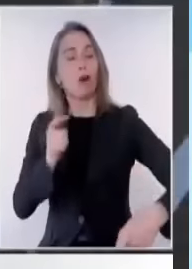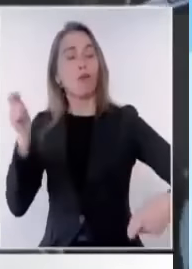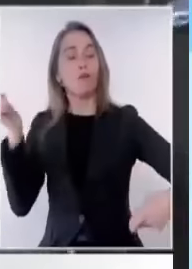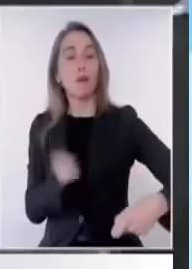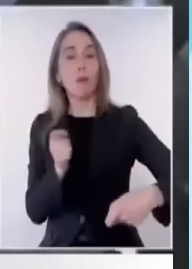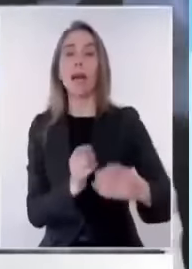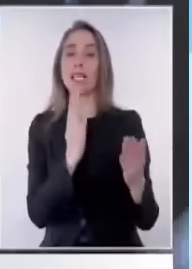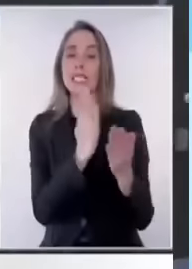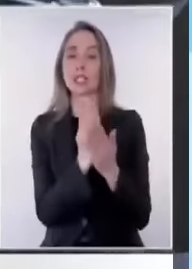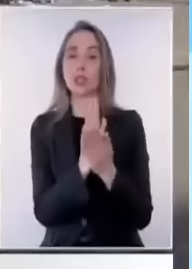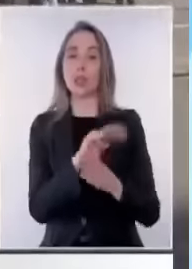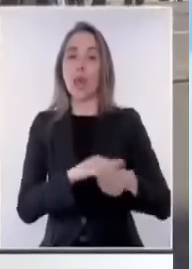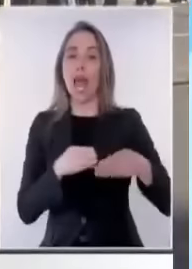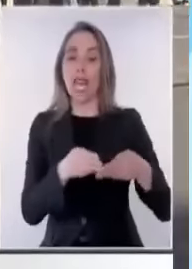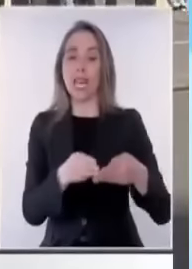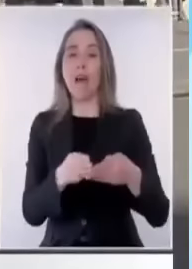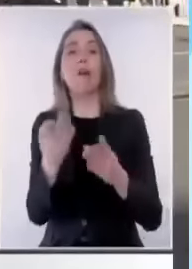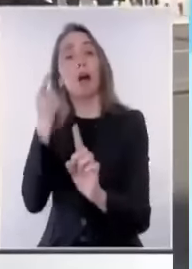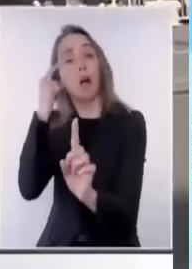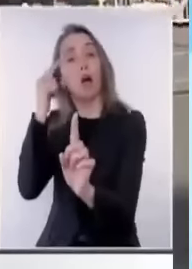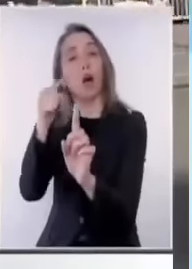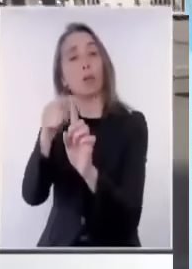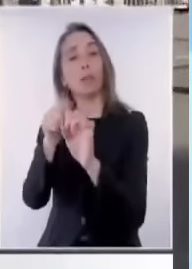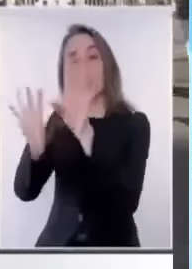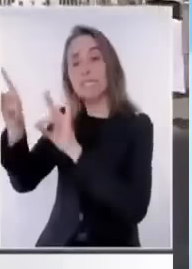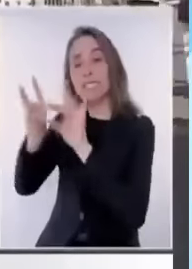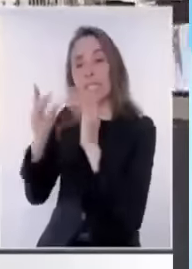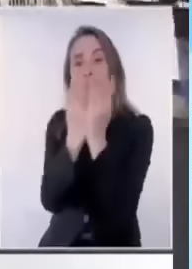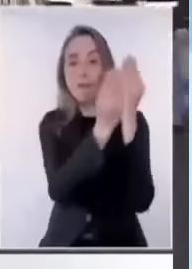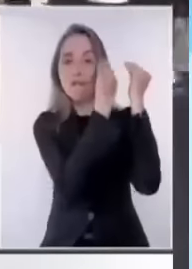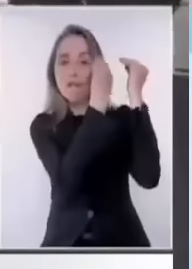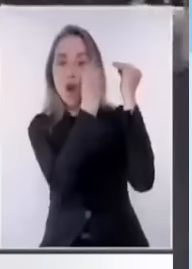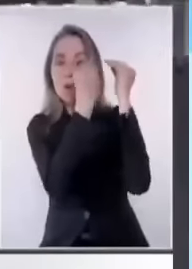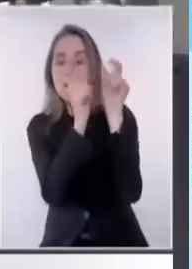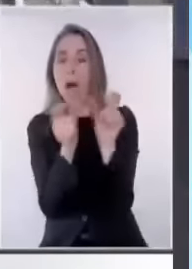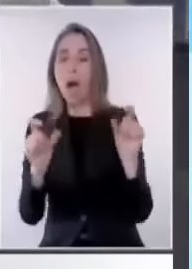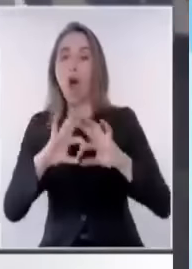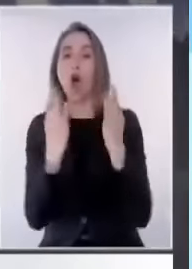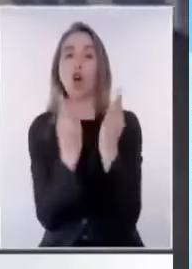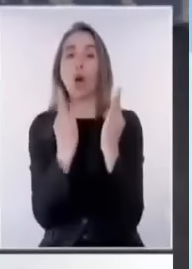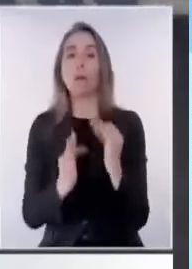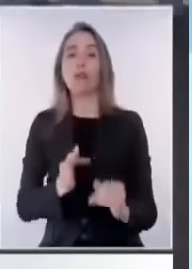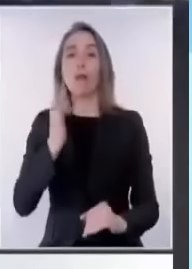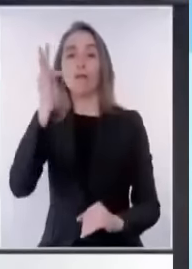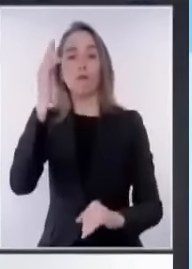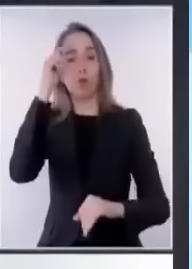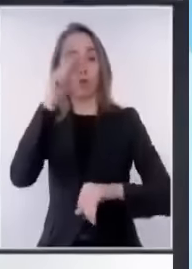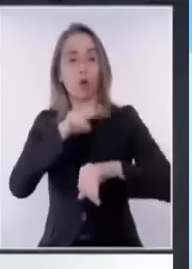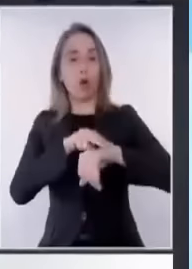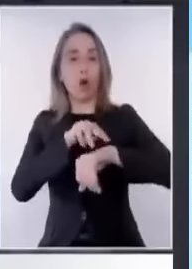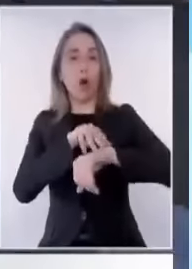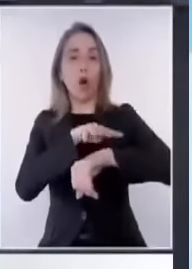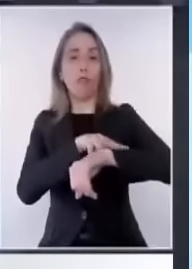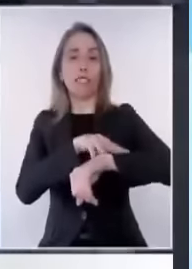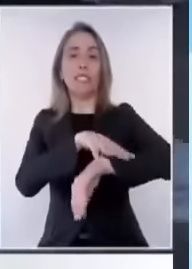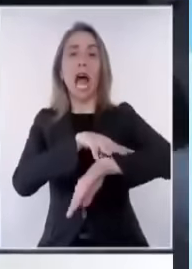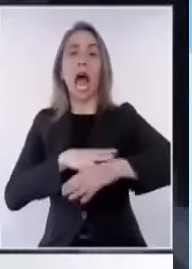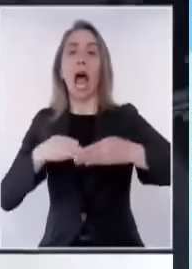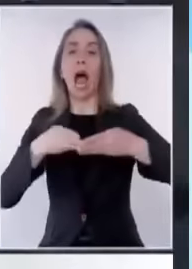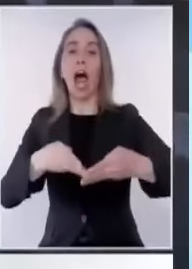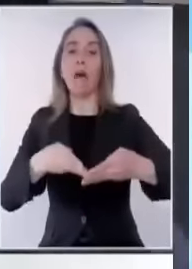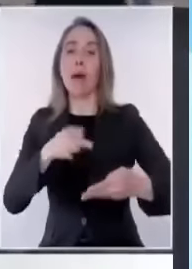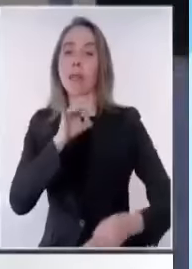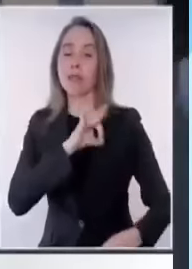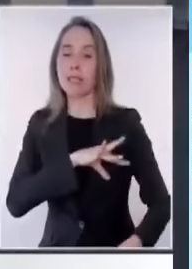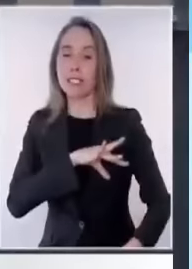Lamentablemente se ha perdido muchísimo acá en Argentina. Tiene por misión seleccionar y formar integralmente a los futuros oficiales de la Armada de